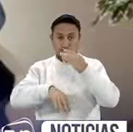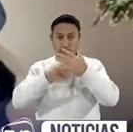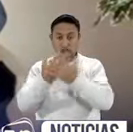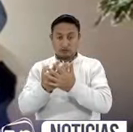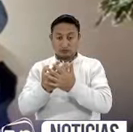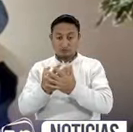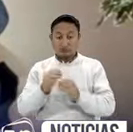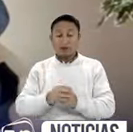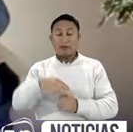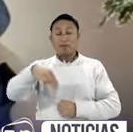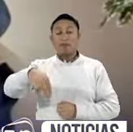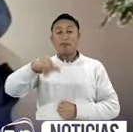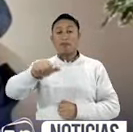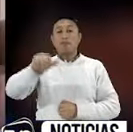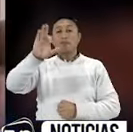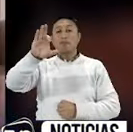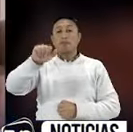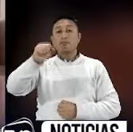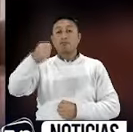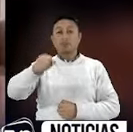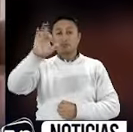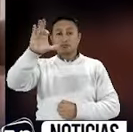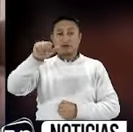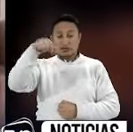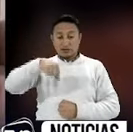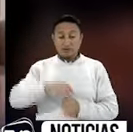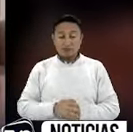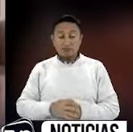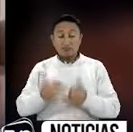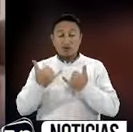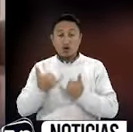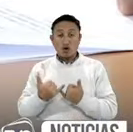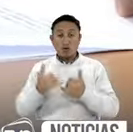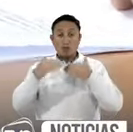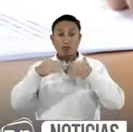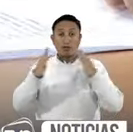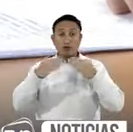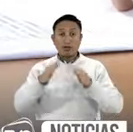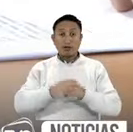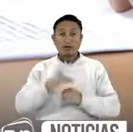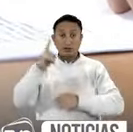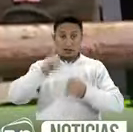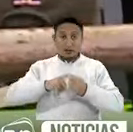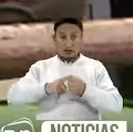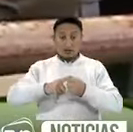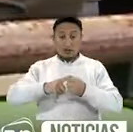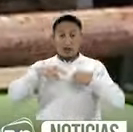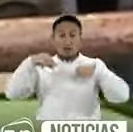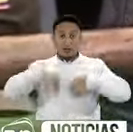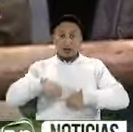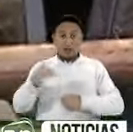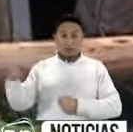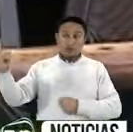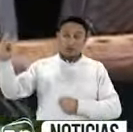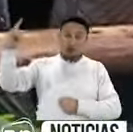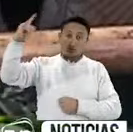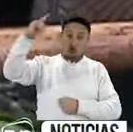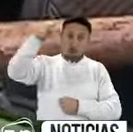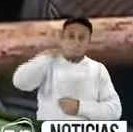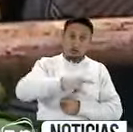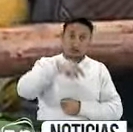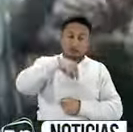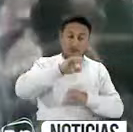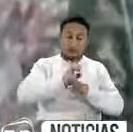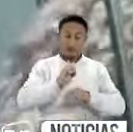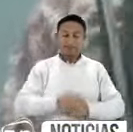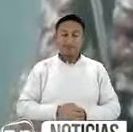en el caso Metástasis. Les tendremos un informe desde el aeropuerto de Tababela, donde se prevé su llegada más